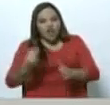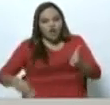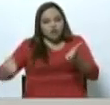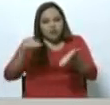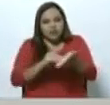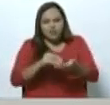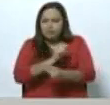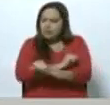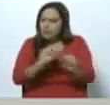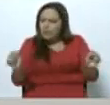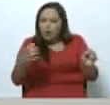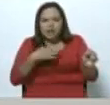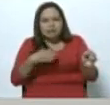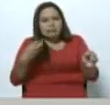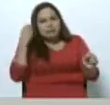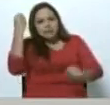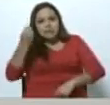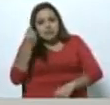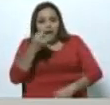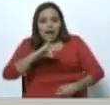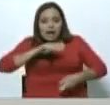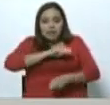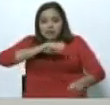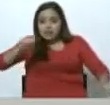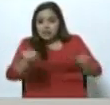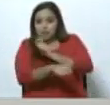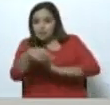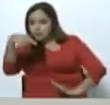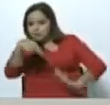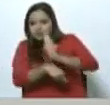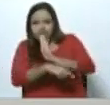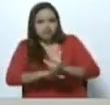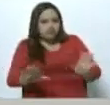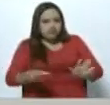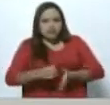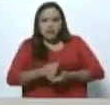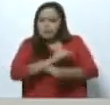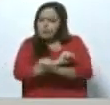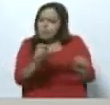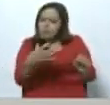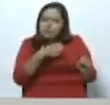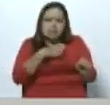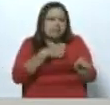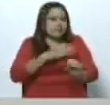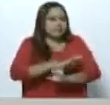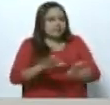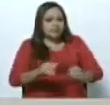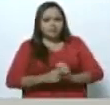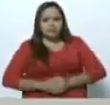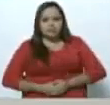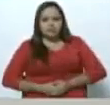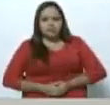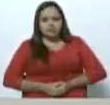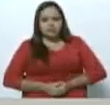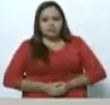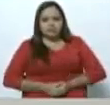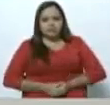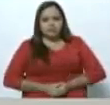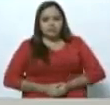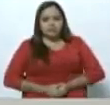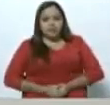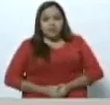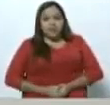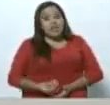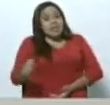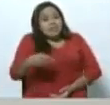imposible pensar en que ahí va a haber cambios de fondo. Imposible, absolutamente imposible. Y materialmente, y además